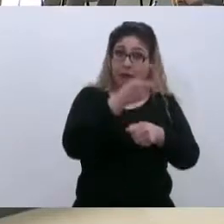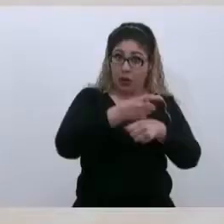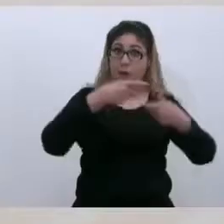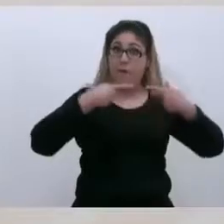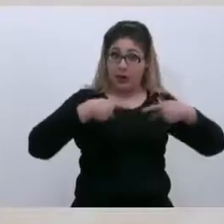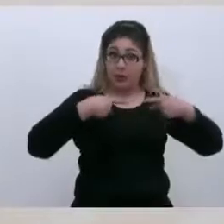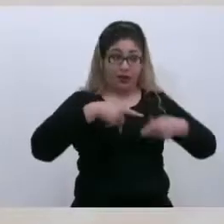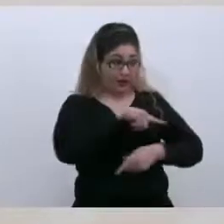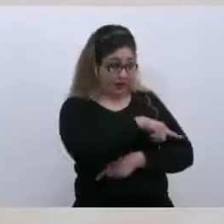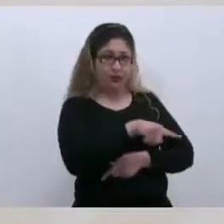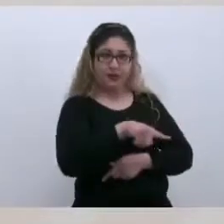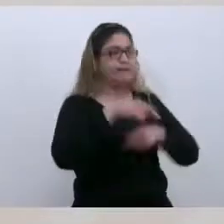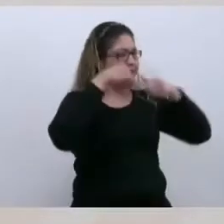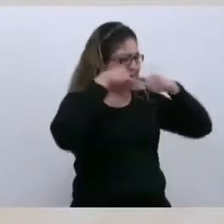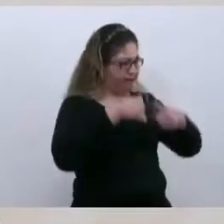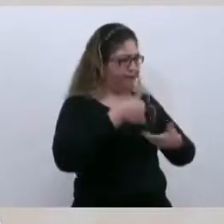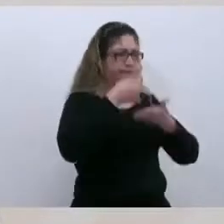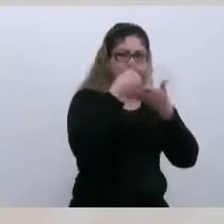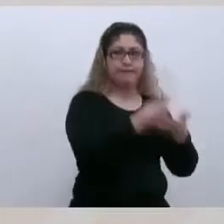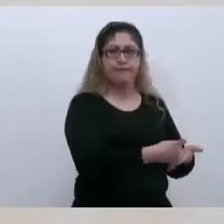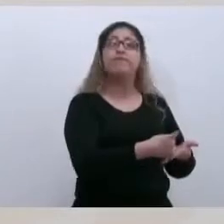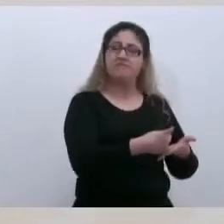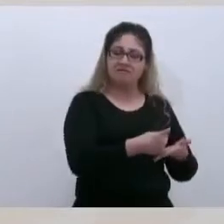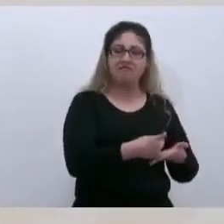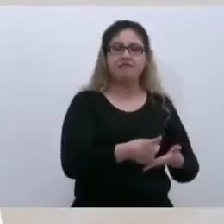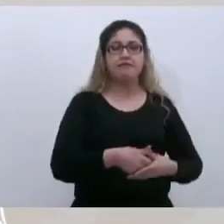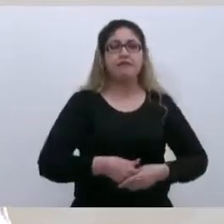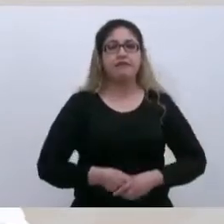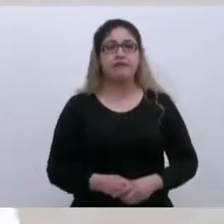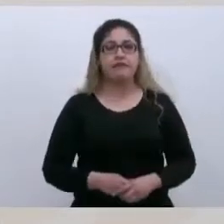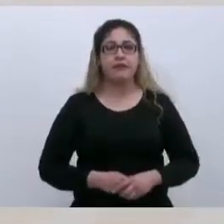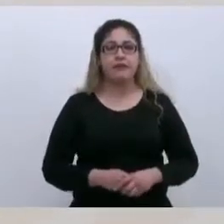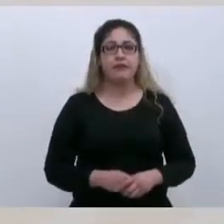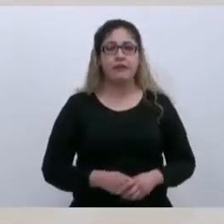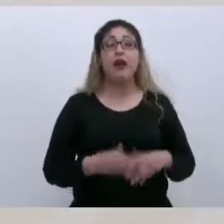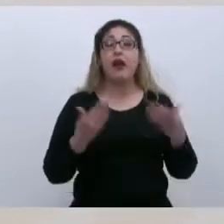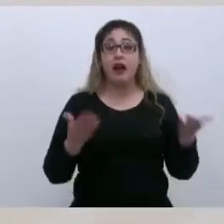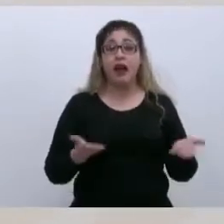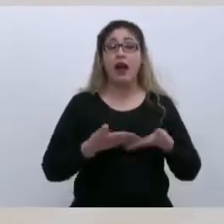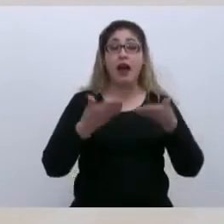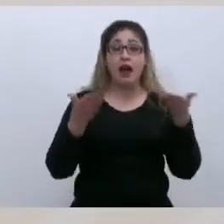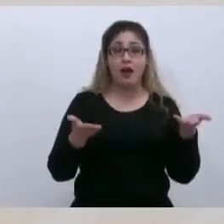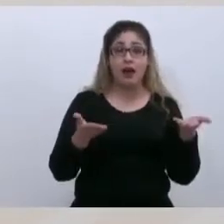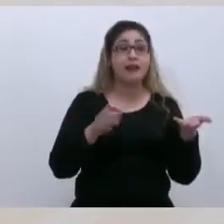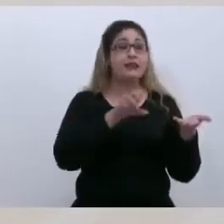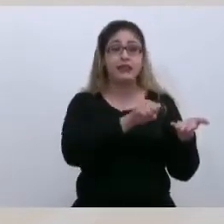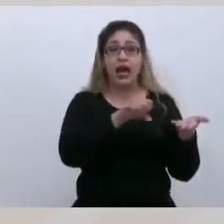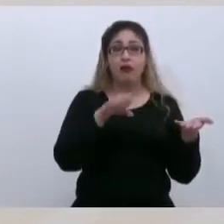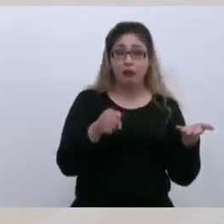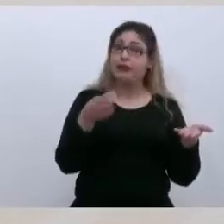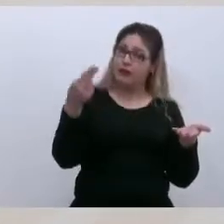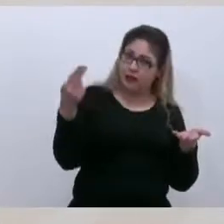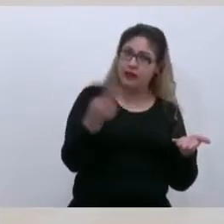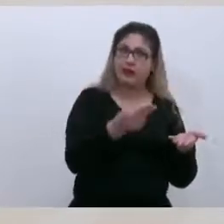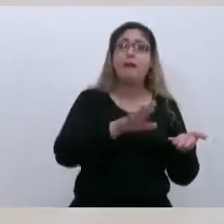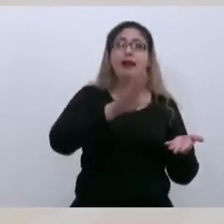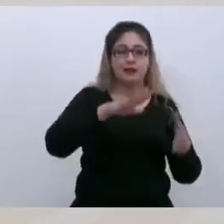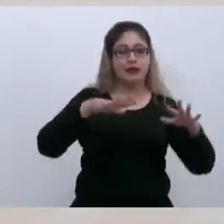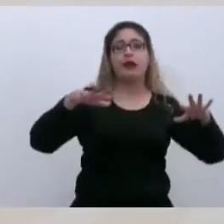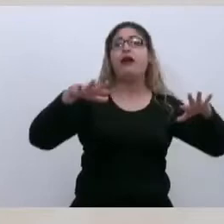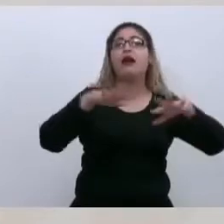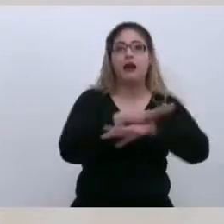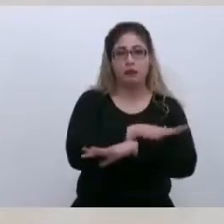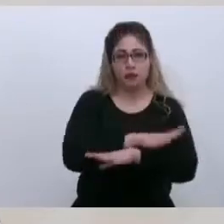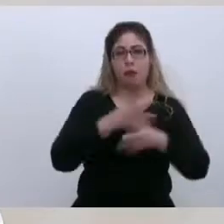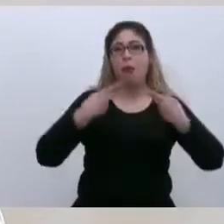como se había actuado. El COVID nos debe de dejar un sistema de salud diferente, más sólido, más fuerte. Yo